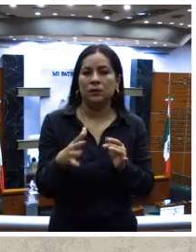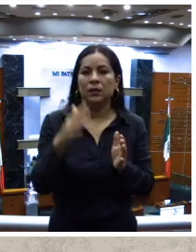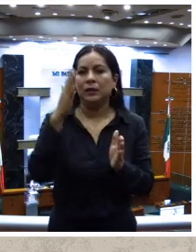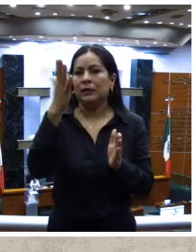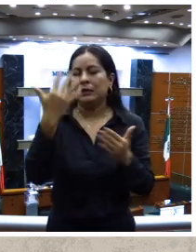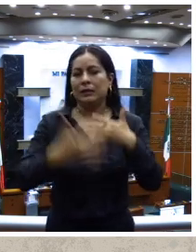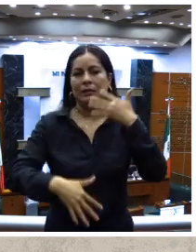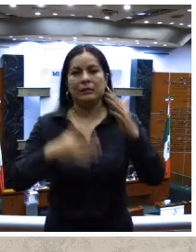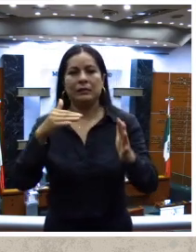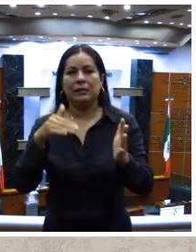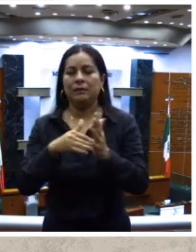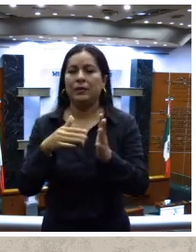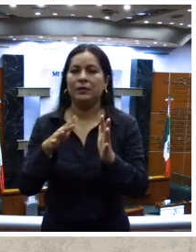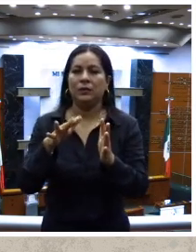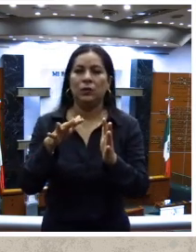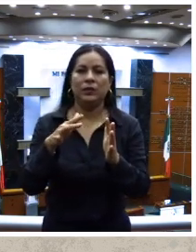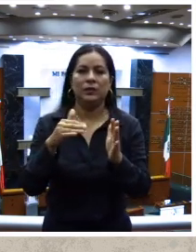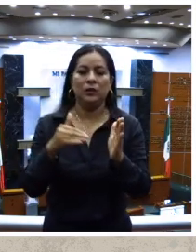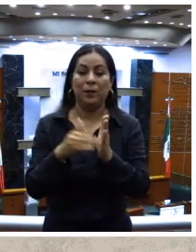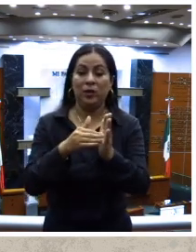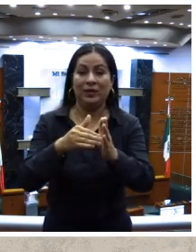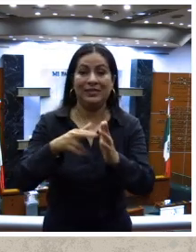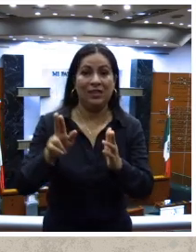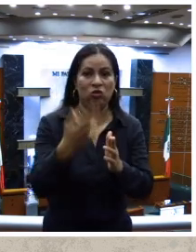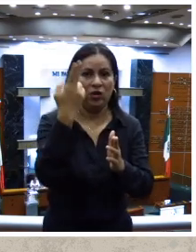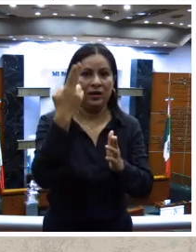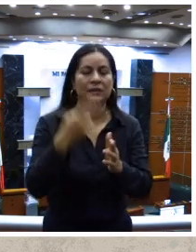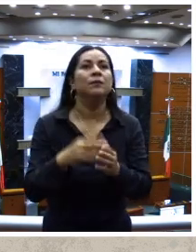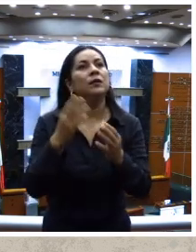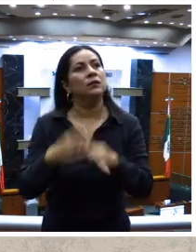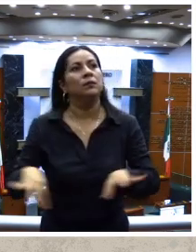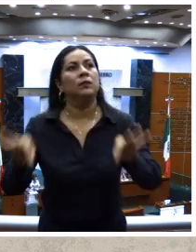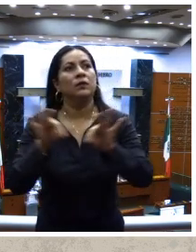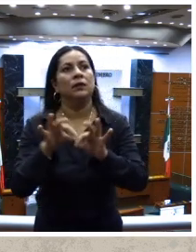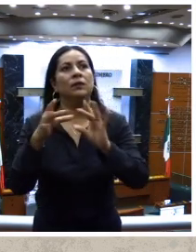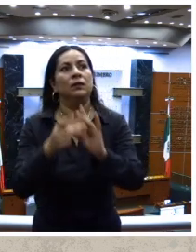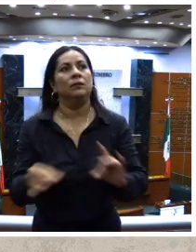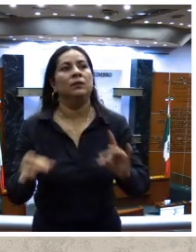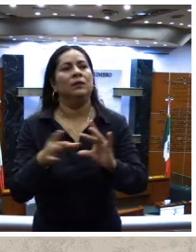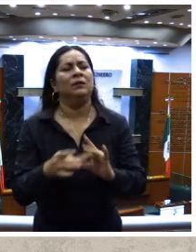15.055 millones de dólares. Sin embargo, es importante señalar